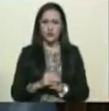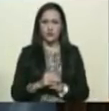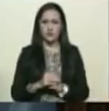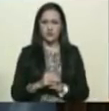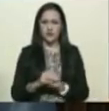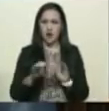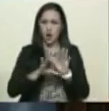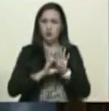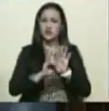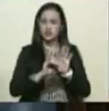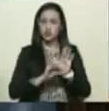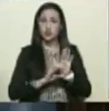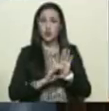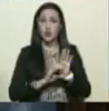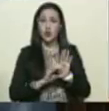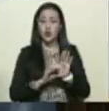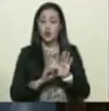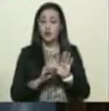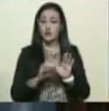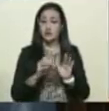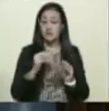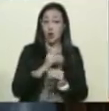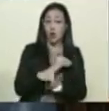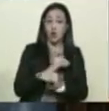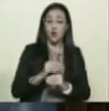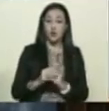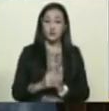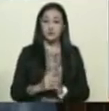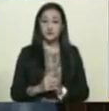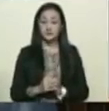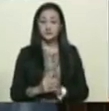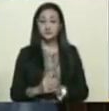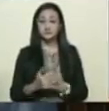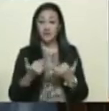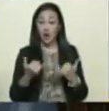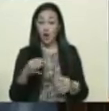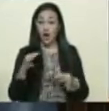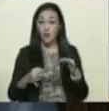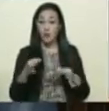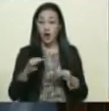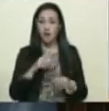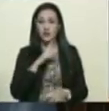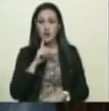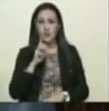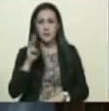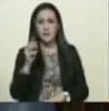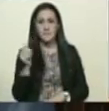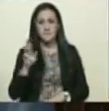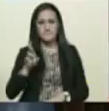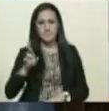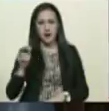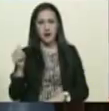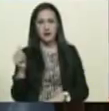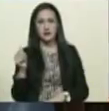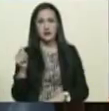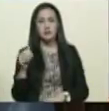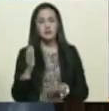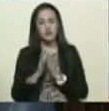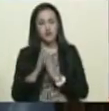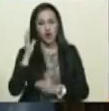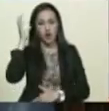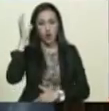constitucionalidad esperamos que el abogado para arrasar un show tome conciencia de lo que está